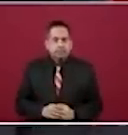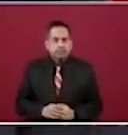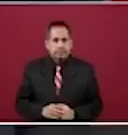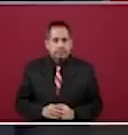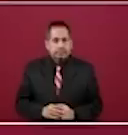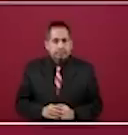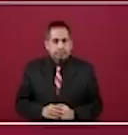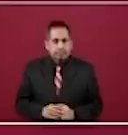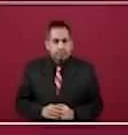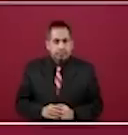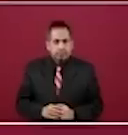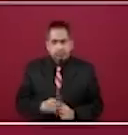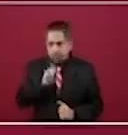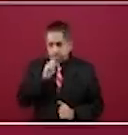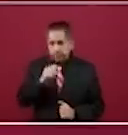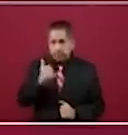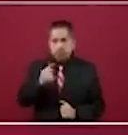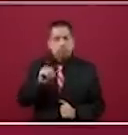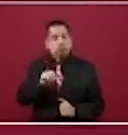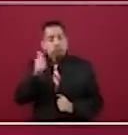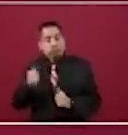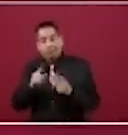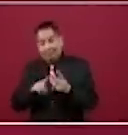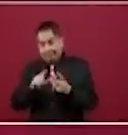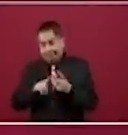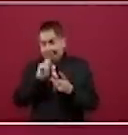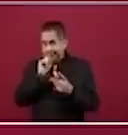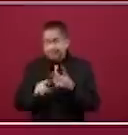y el otro asunto todavía más